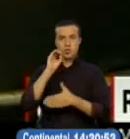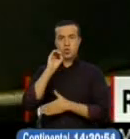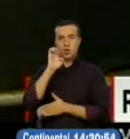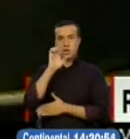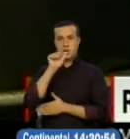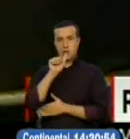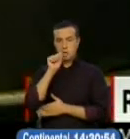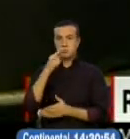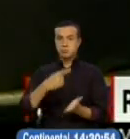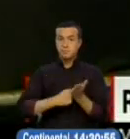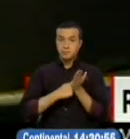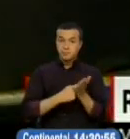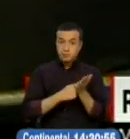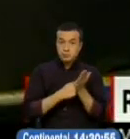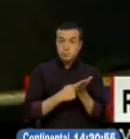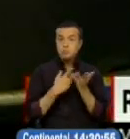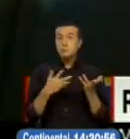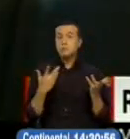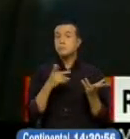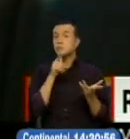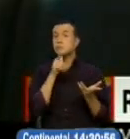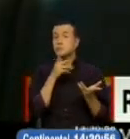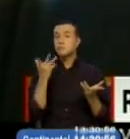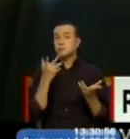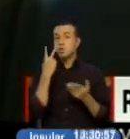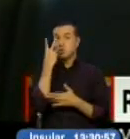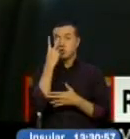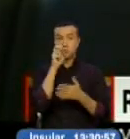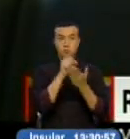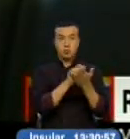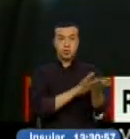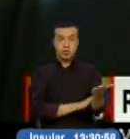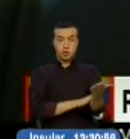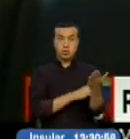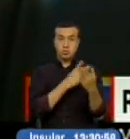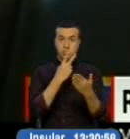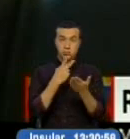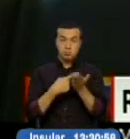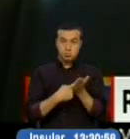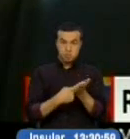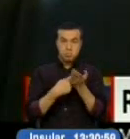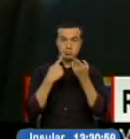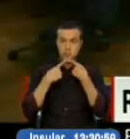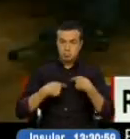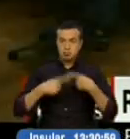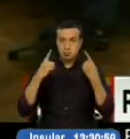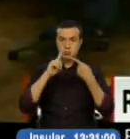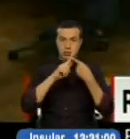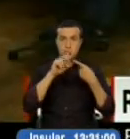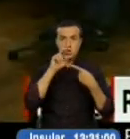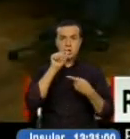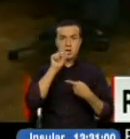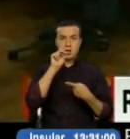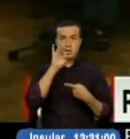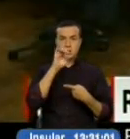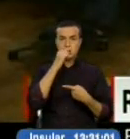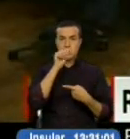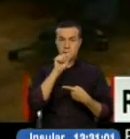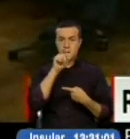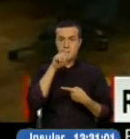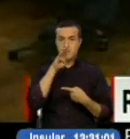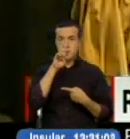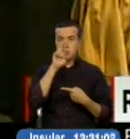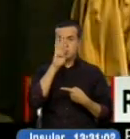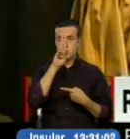esta reunión de consultas se presentarán dos proyectos para una declaración, el de Antigua y Barbuda y